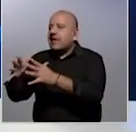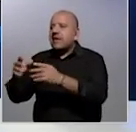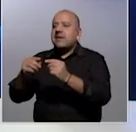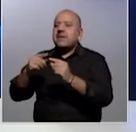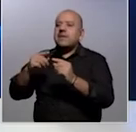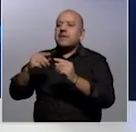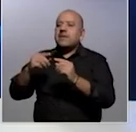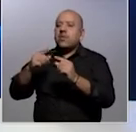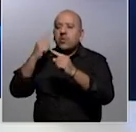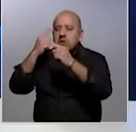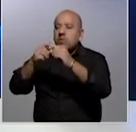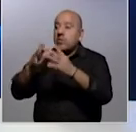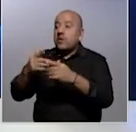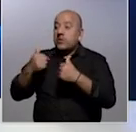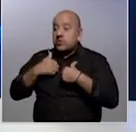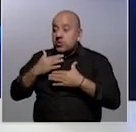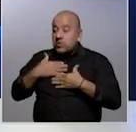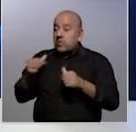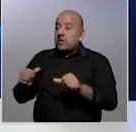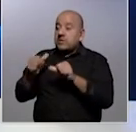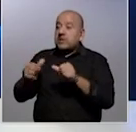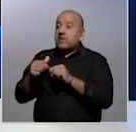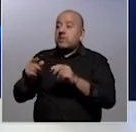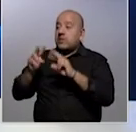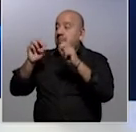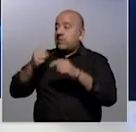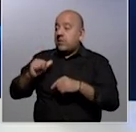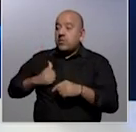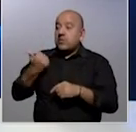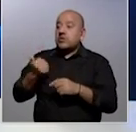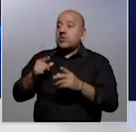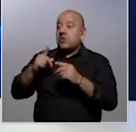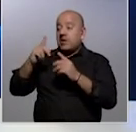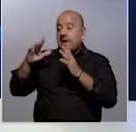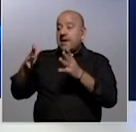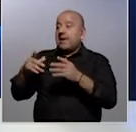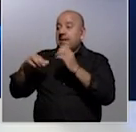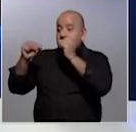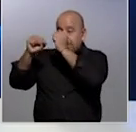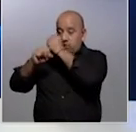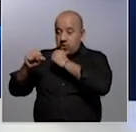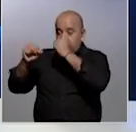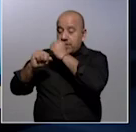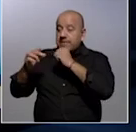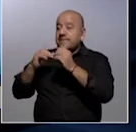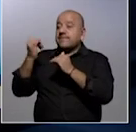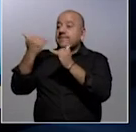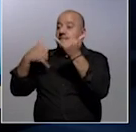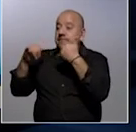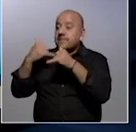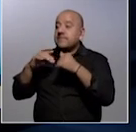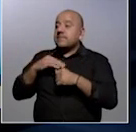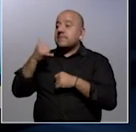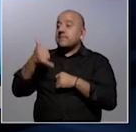eso estamos desarrollando herramientas que focalizan aprovechando las tecnologías de la información que eso nos acerca en un país que